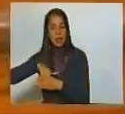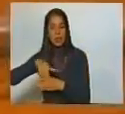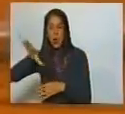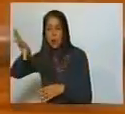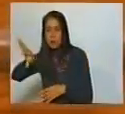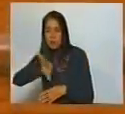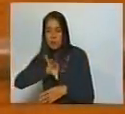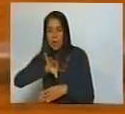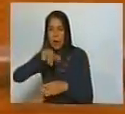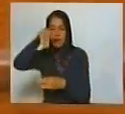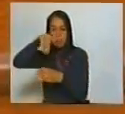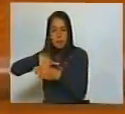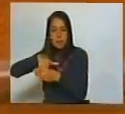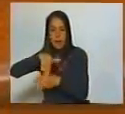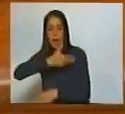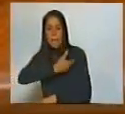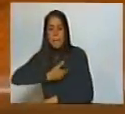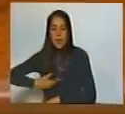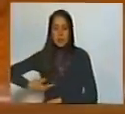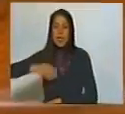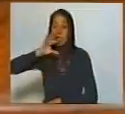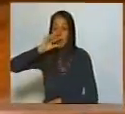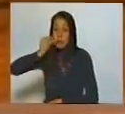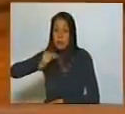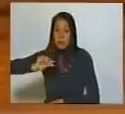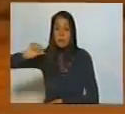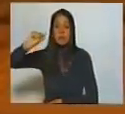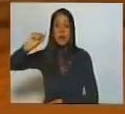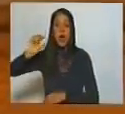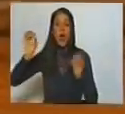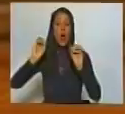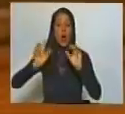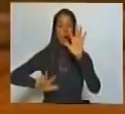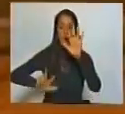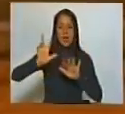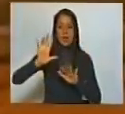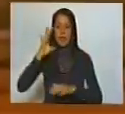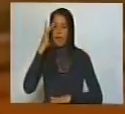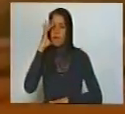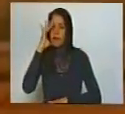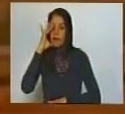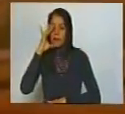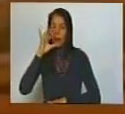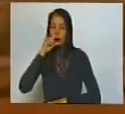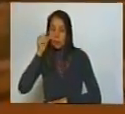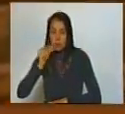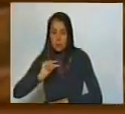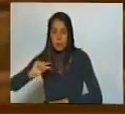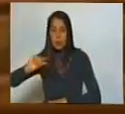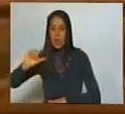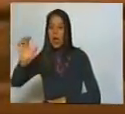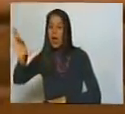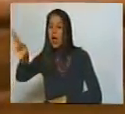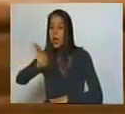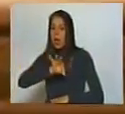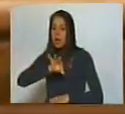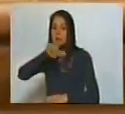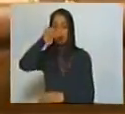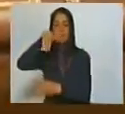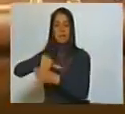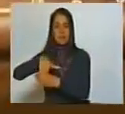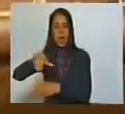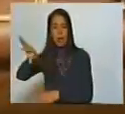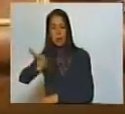como presidente, o el 13 de febrero del 59, que es cuando Rómulo Betancourt toma posesión, hay